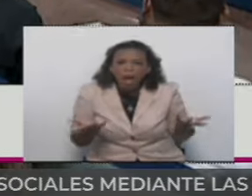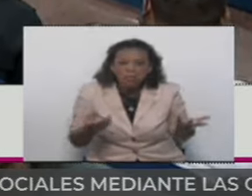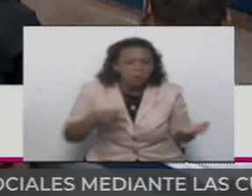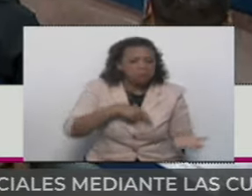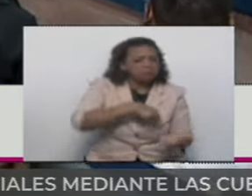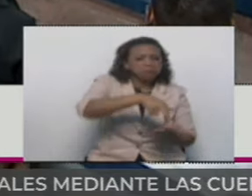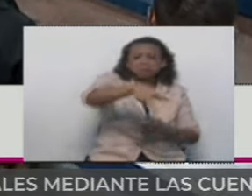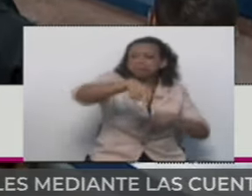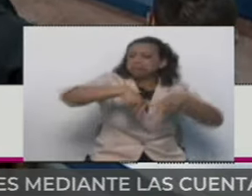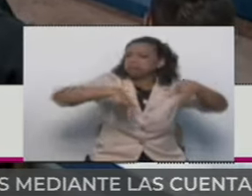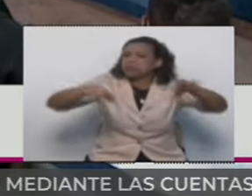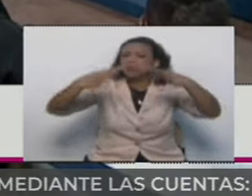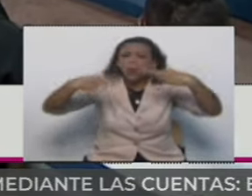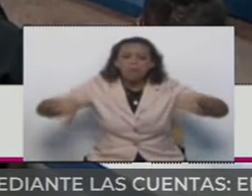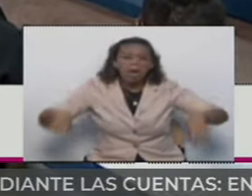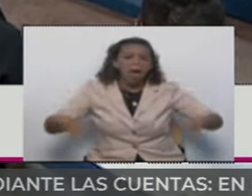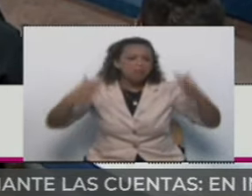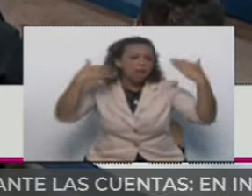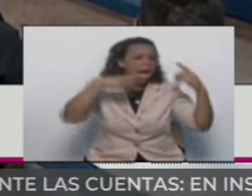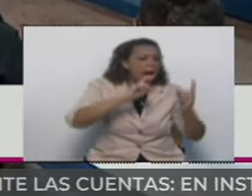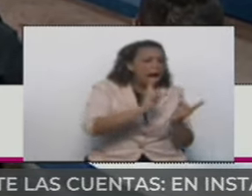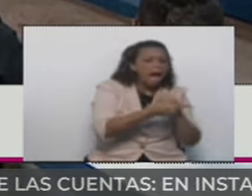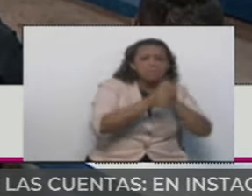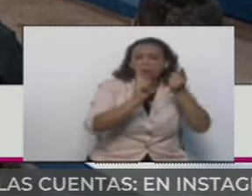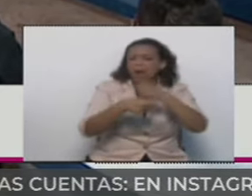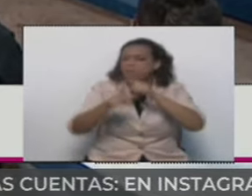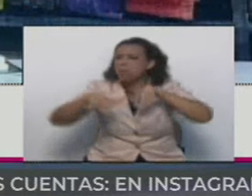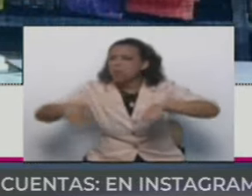caminando, era nómada.